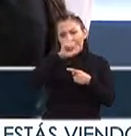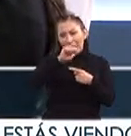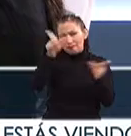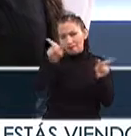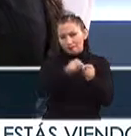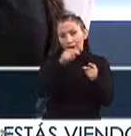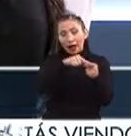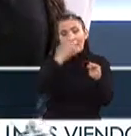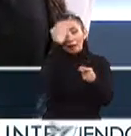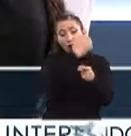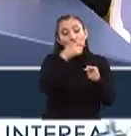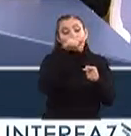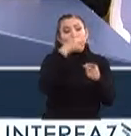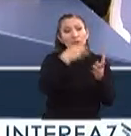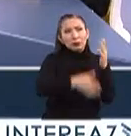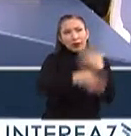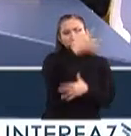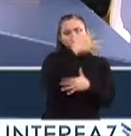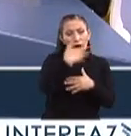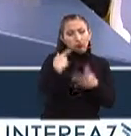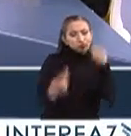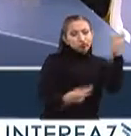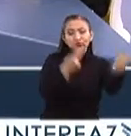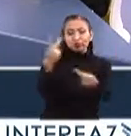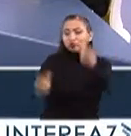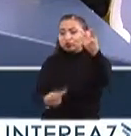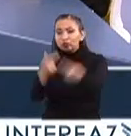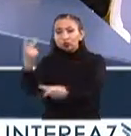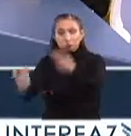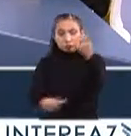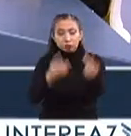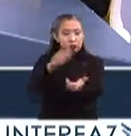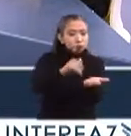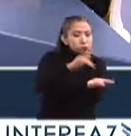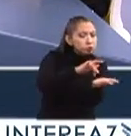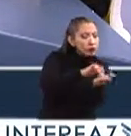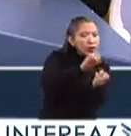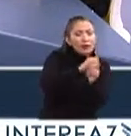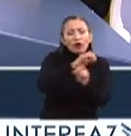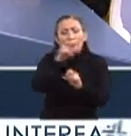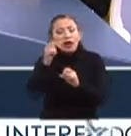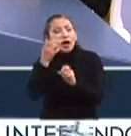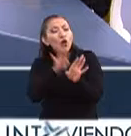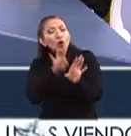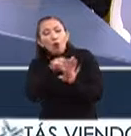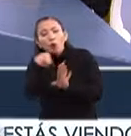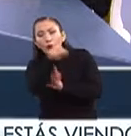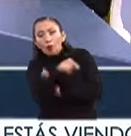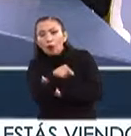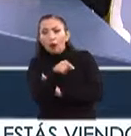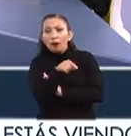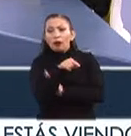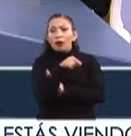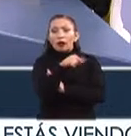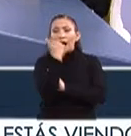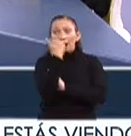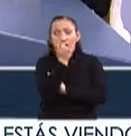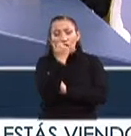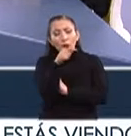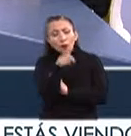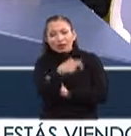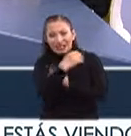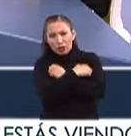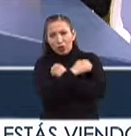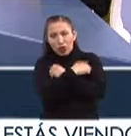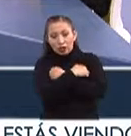son evaluaciones que en 2015 se pusieron en operación, que dan cuenta e informan sobre la medida en que los estudiantes